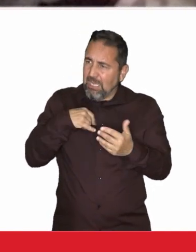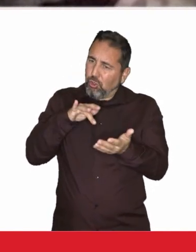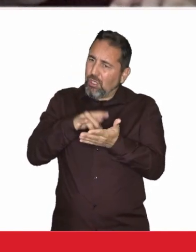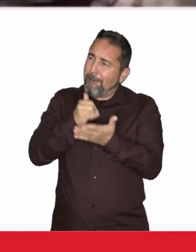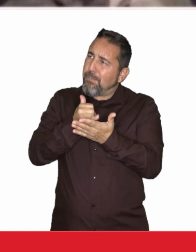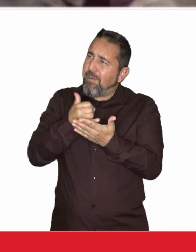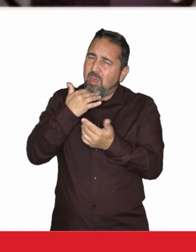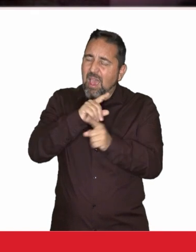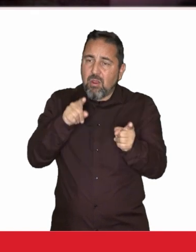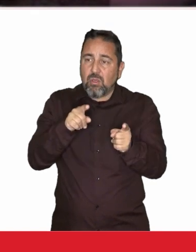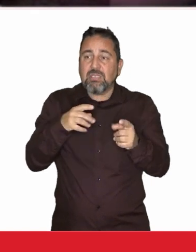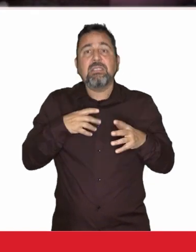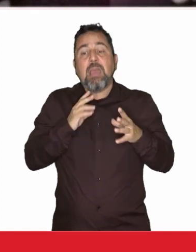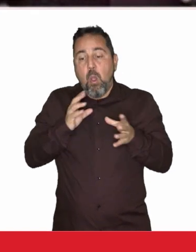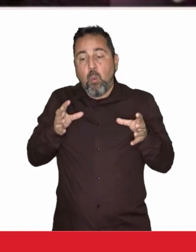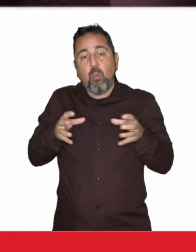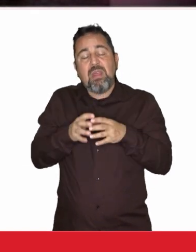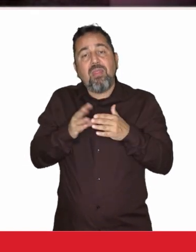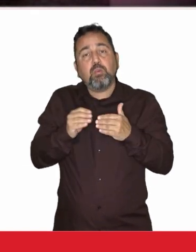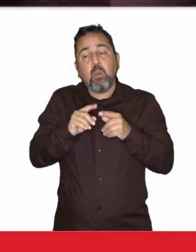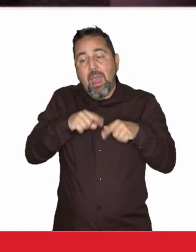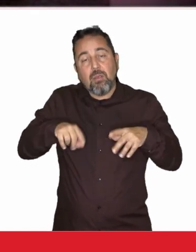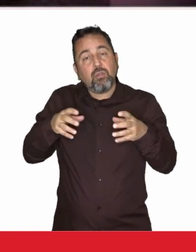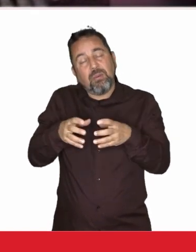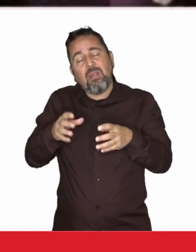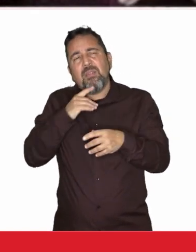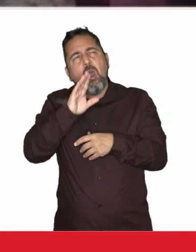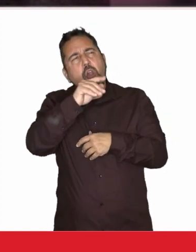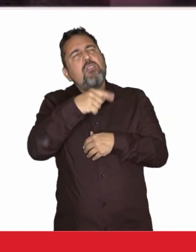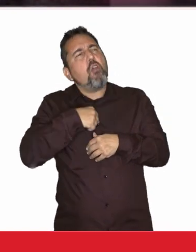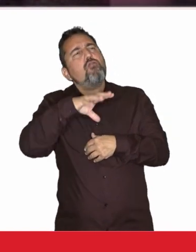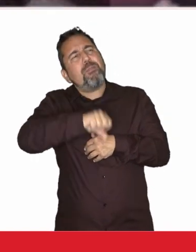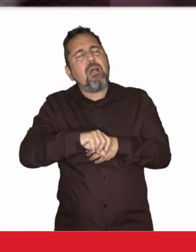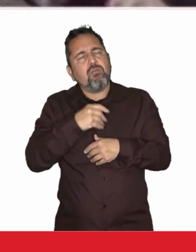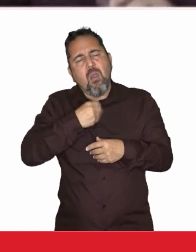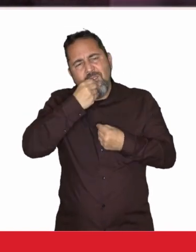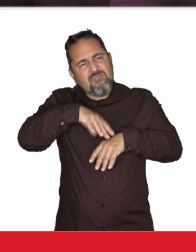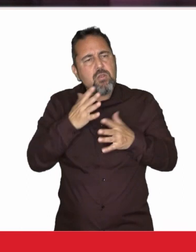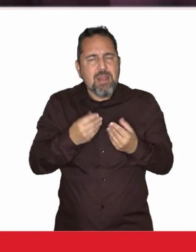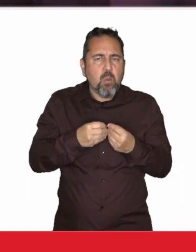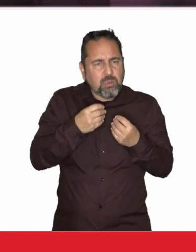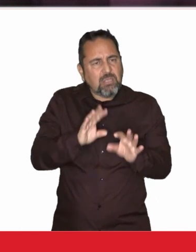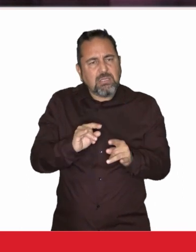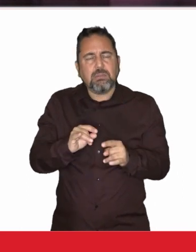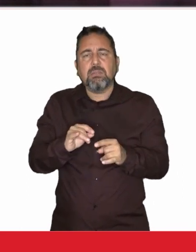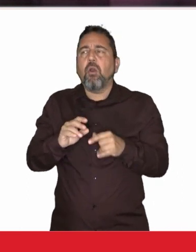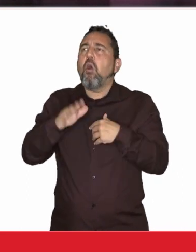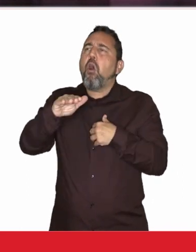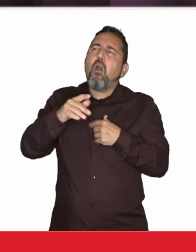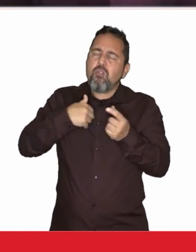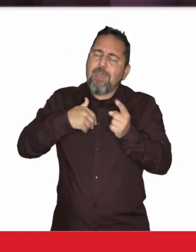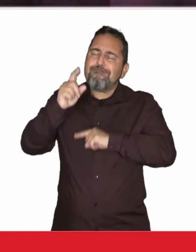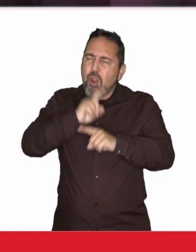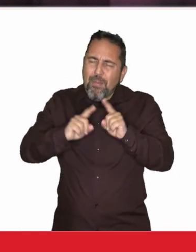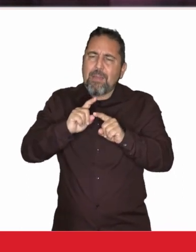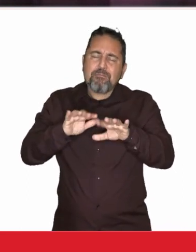ha probado con esto? Y entonces las comunidades de usuarios lo que hacen es que te dicen, mira, yo me la compré y me fue fenomenal. ¿Sí? Oye,